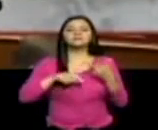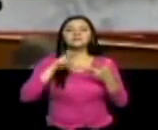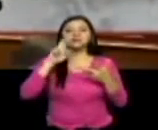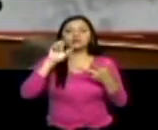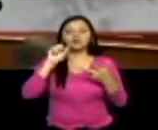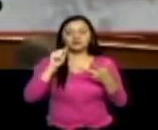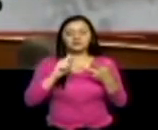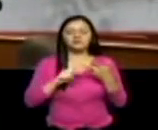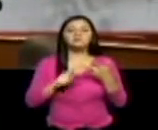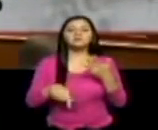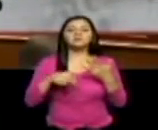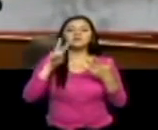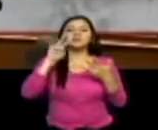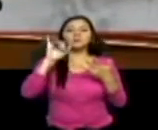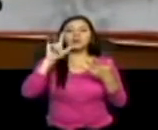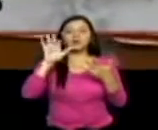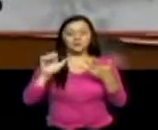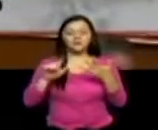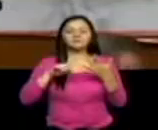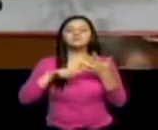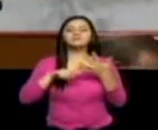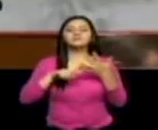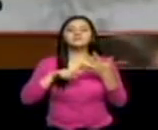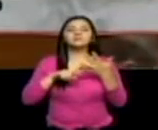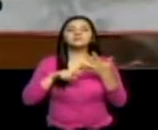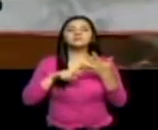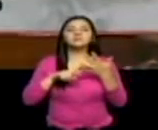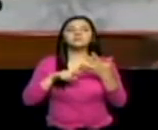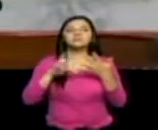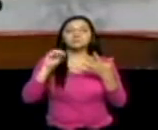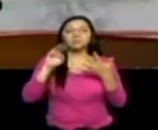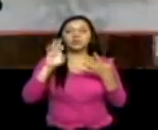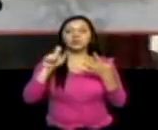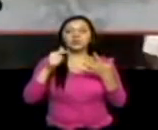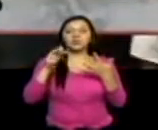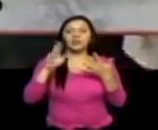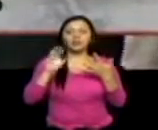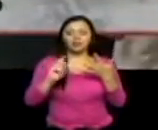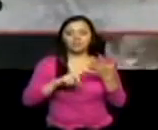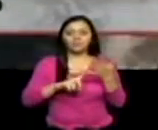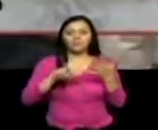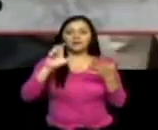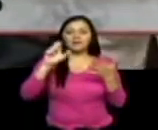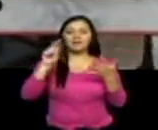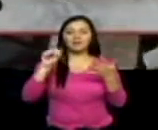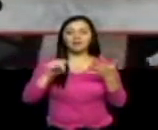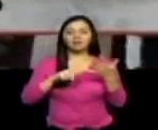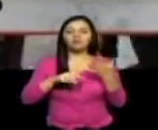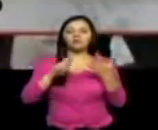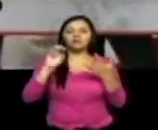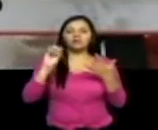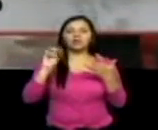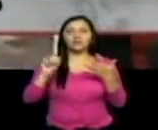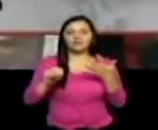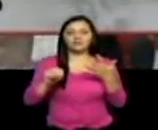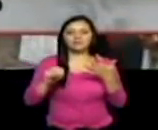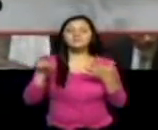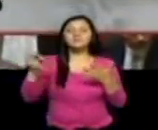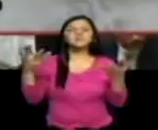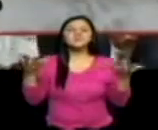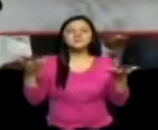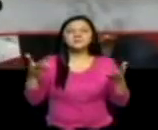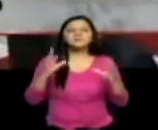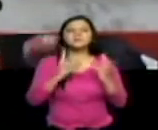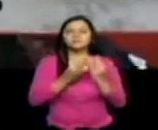Rosas, Gilbert Violeta, Gloria Montenegro, Luciana León y Miguel Román. Ellos